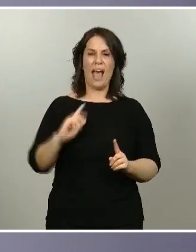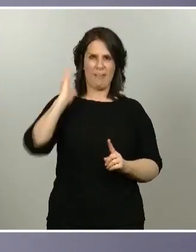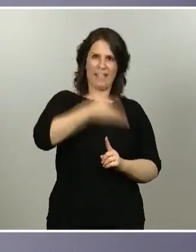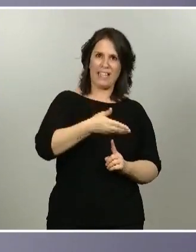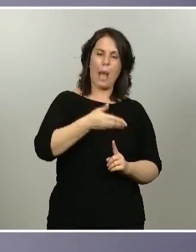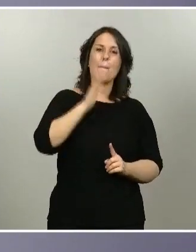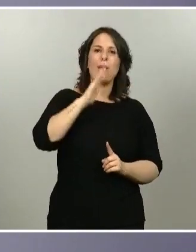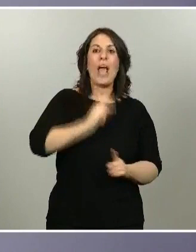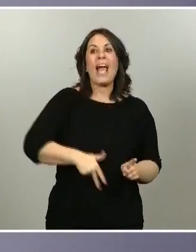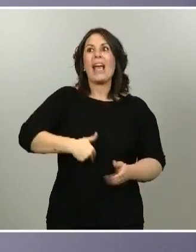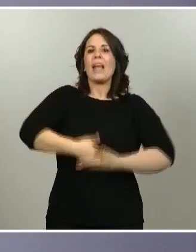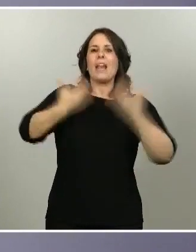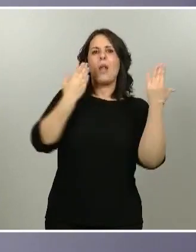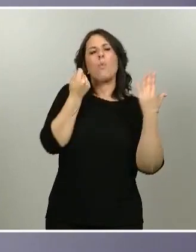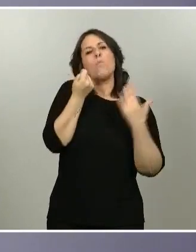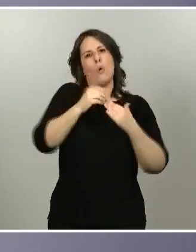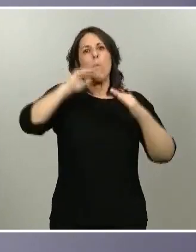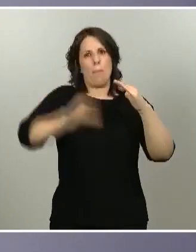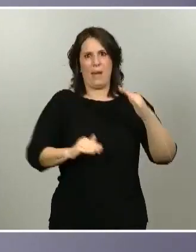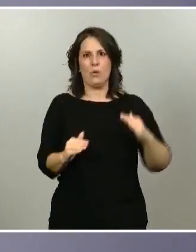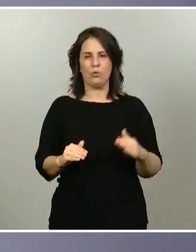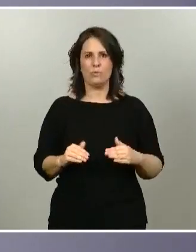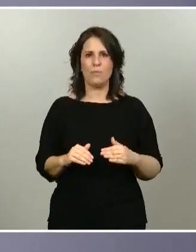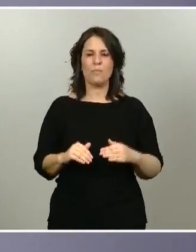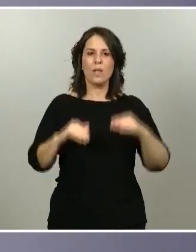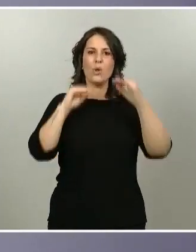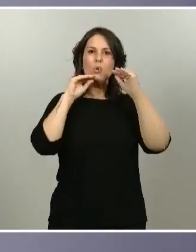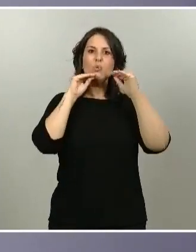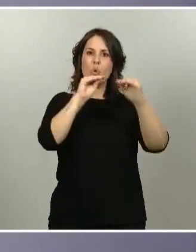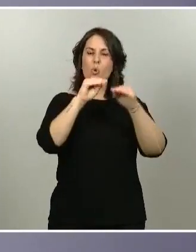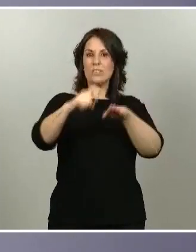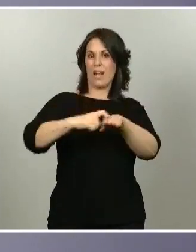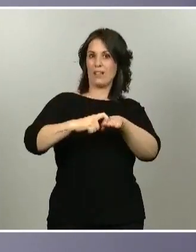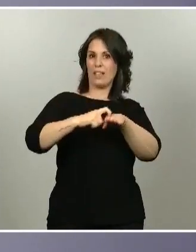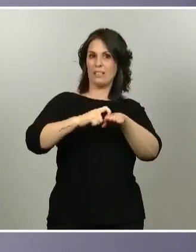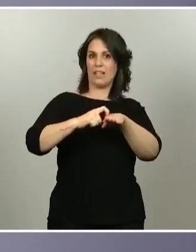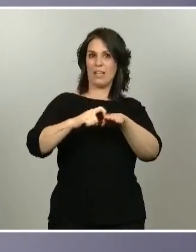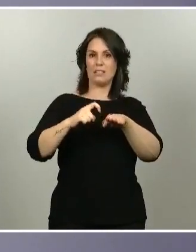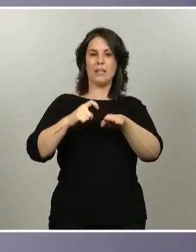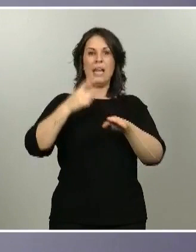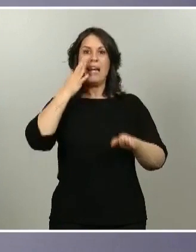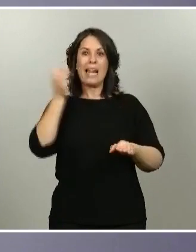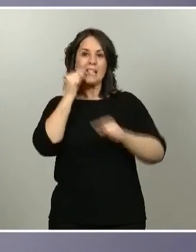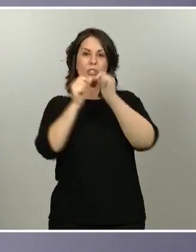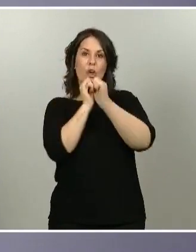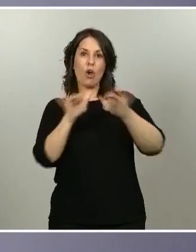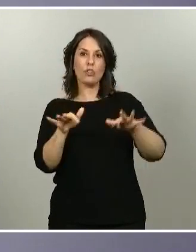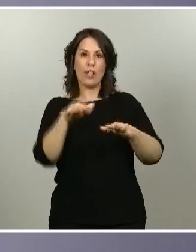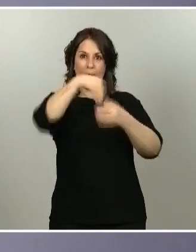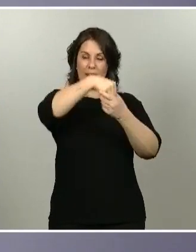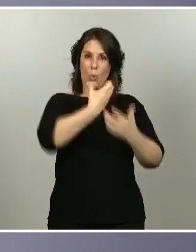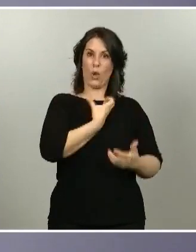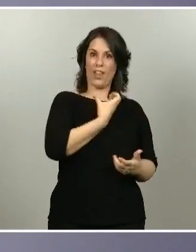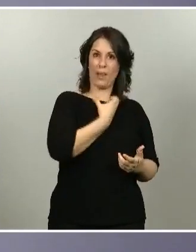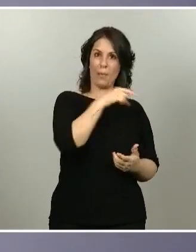afectados. Las condiciones que existen en estos municipios y los riesgos asociados de transmisión son diferentes a los que tenemos en